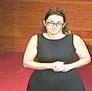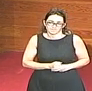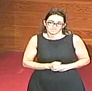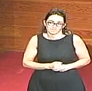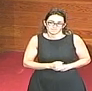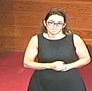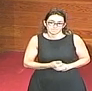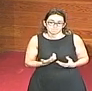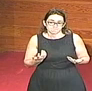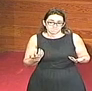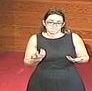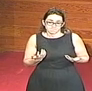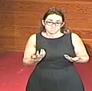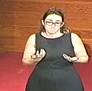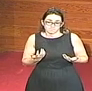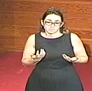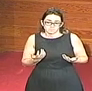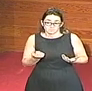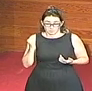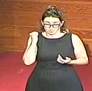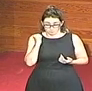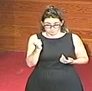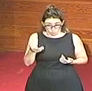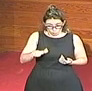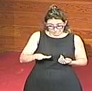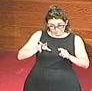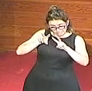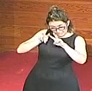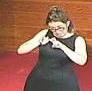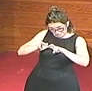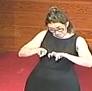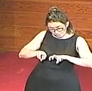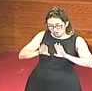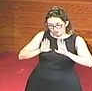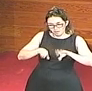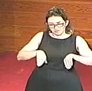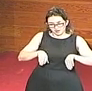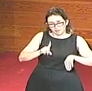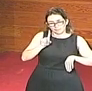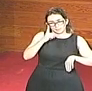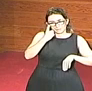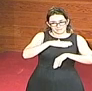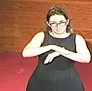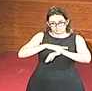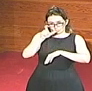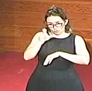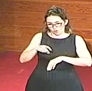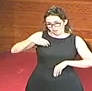La investigación de su asesinato provocó la dimisión del primer ministro maltés, Joseph